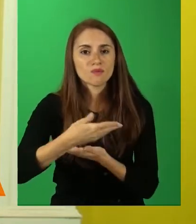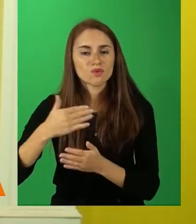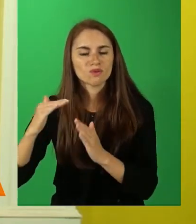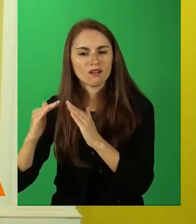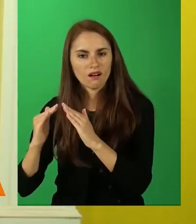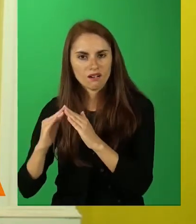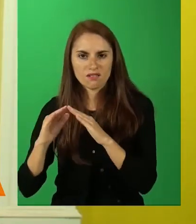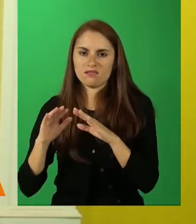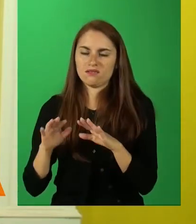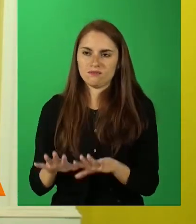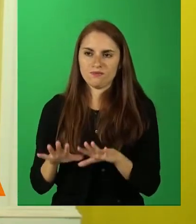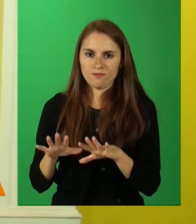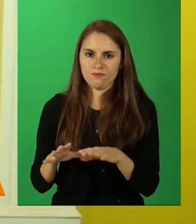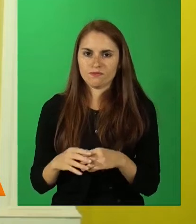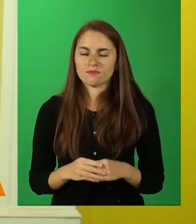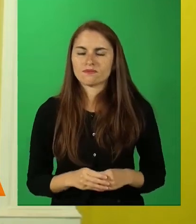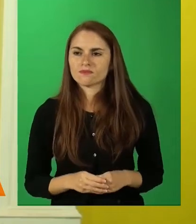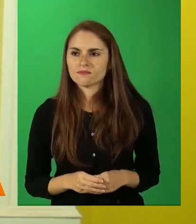Media en Europa.